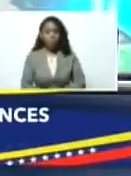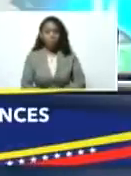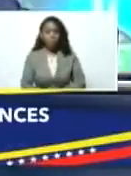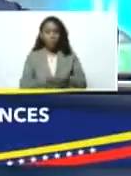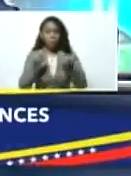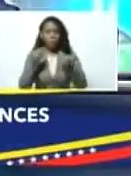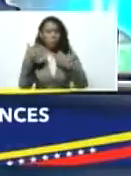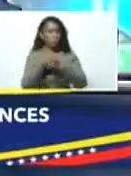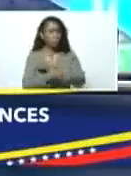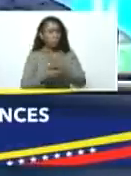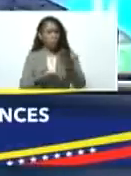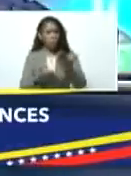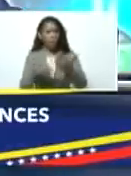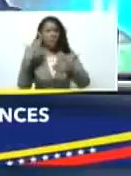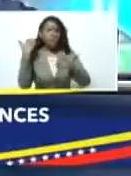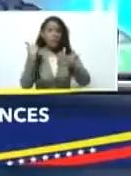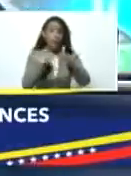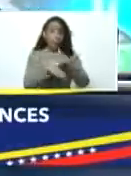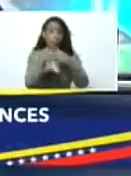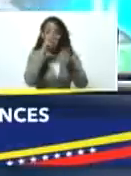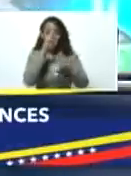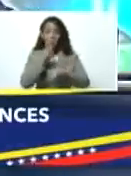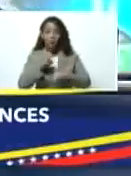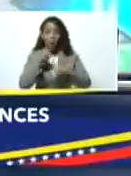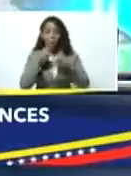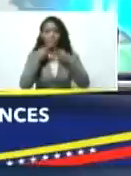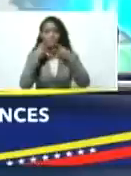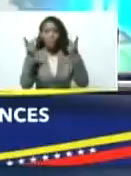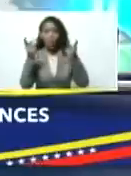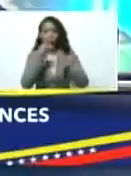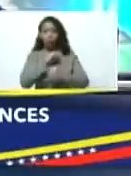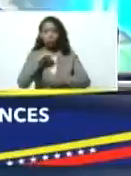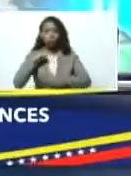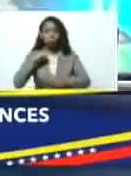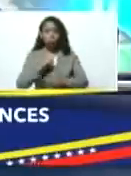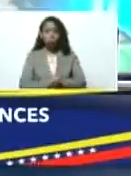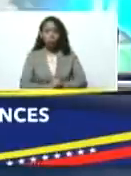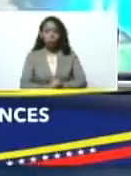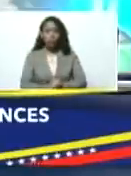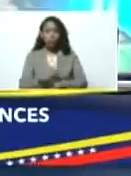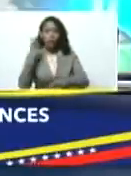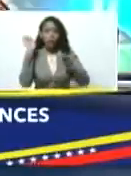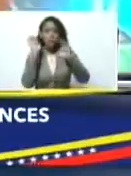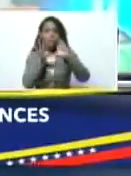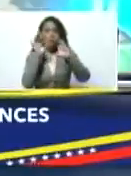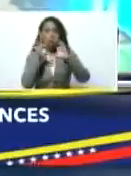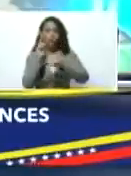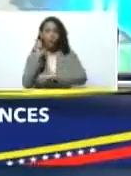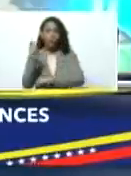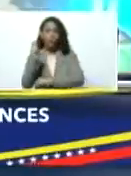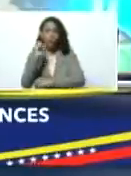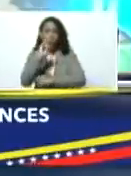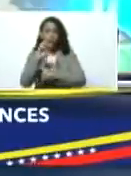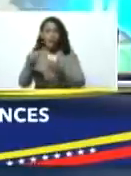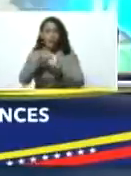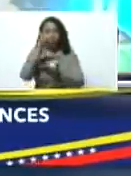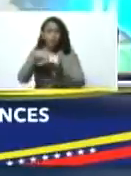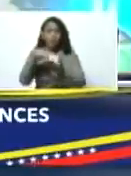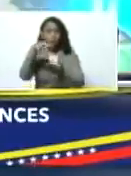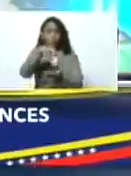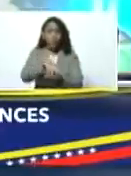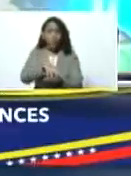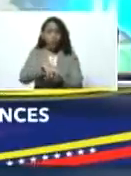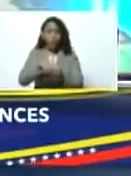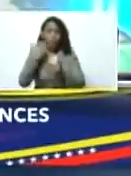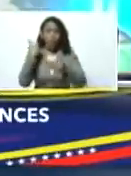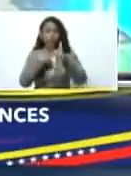Para que salgamos los bancos públicos y privados y fondos de financiamiento nacionales y regionales,